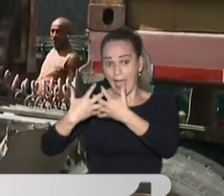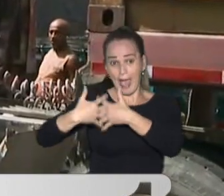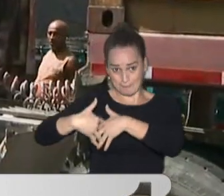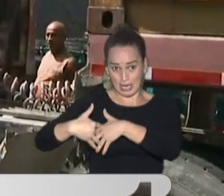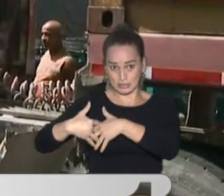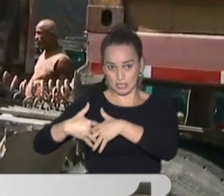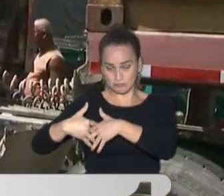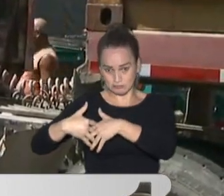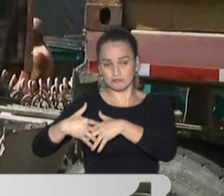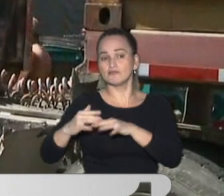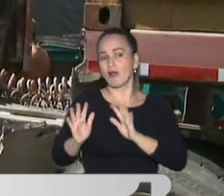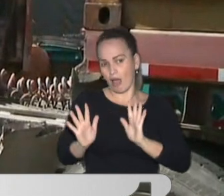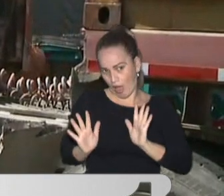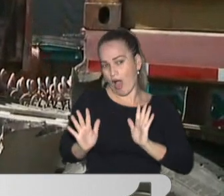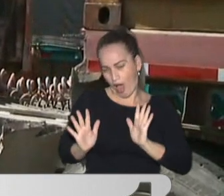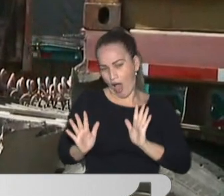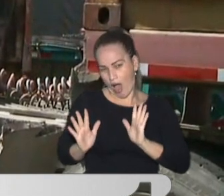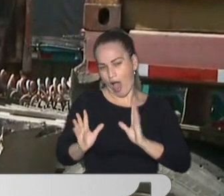tome una posición